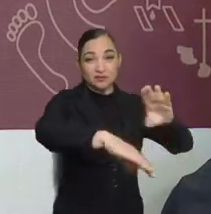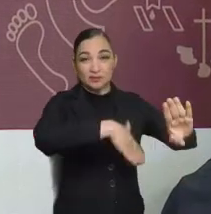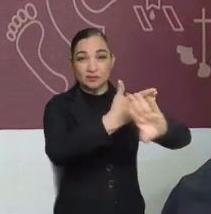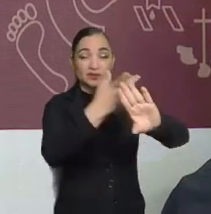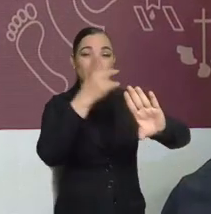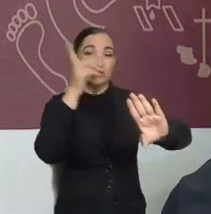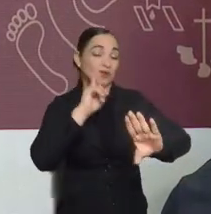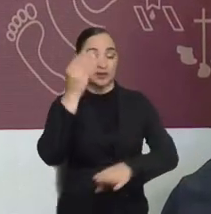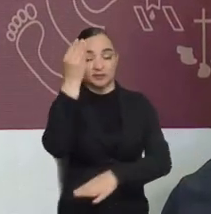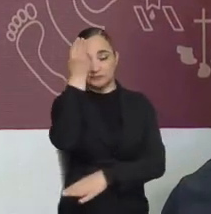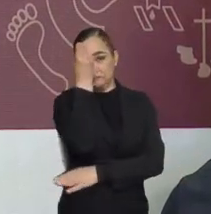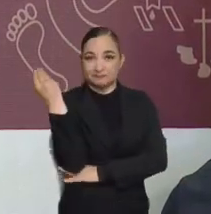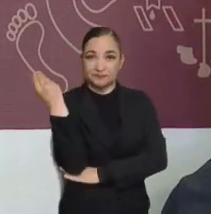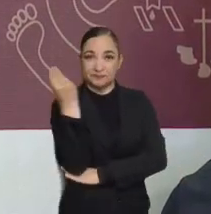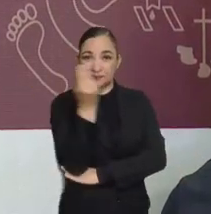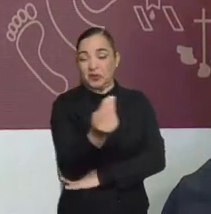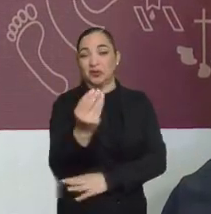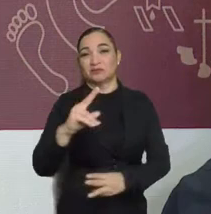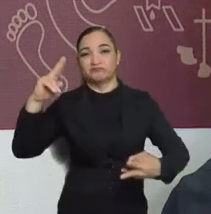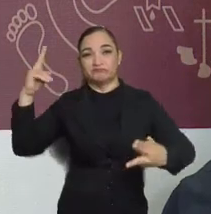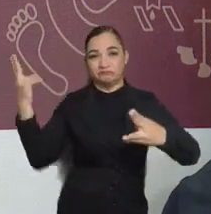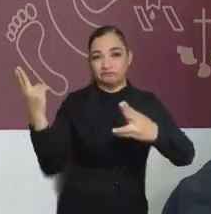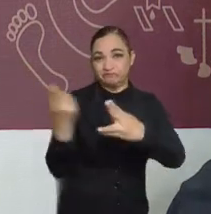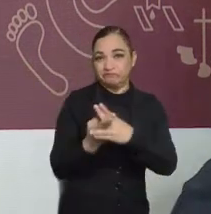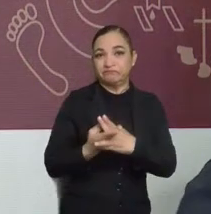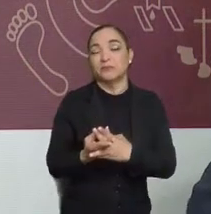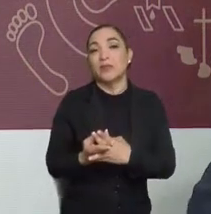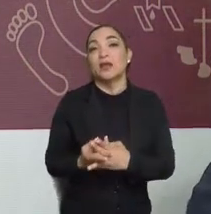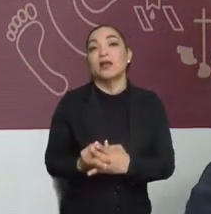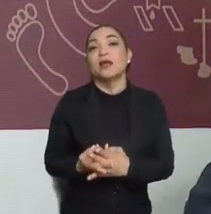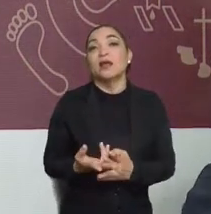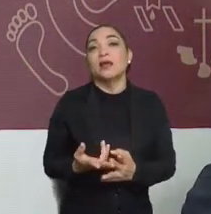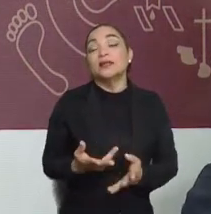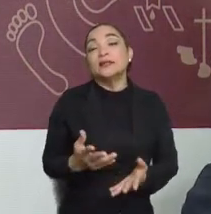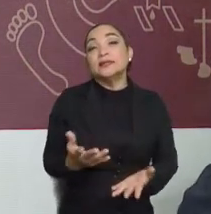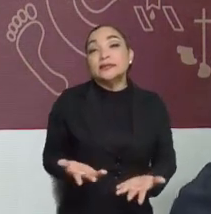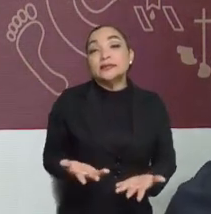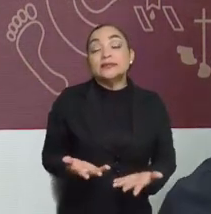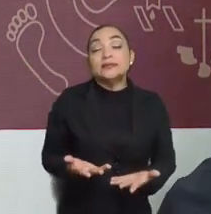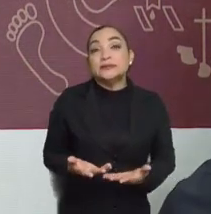Hemos estado, de cualquier manera, manteniendo